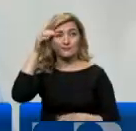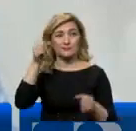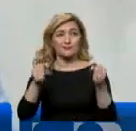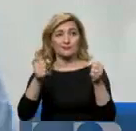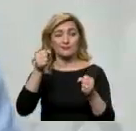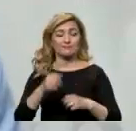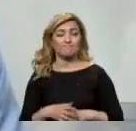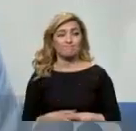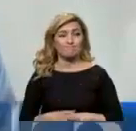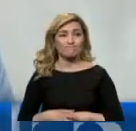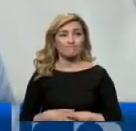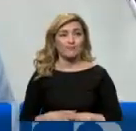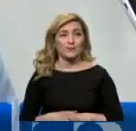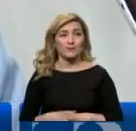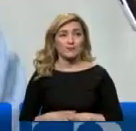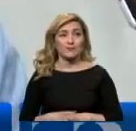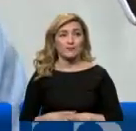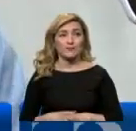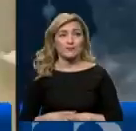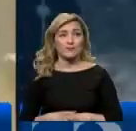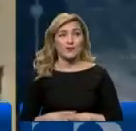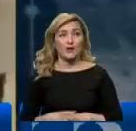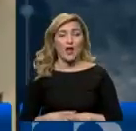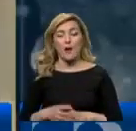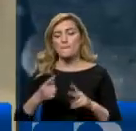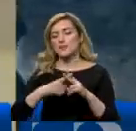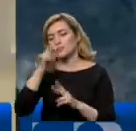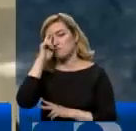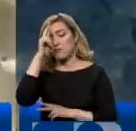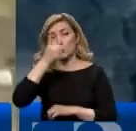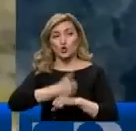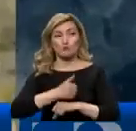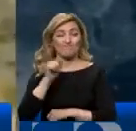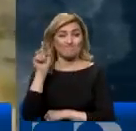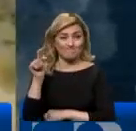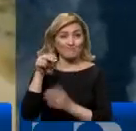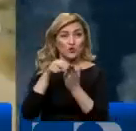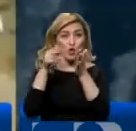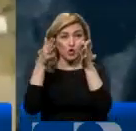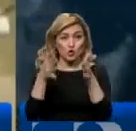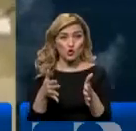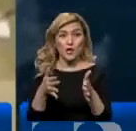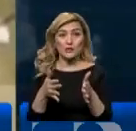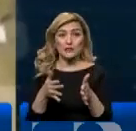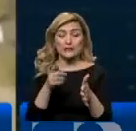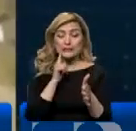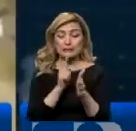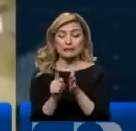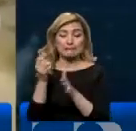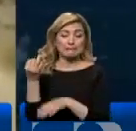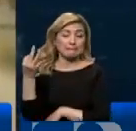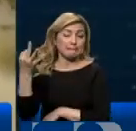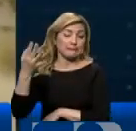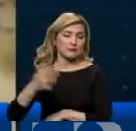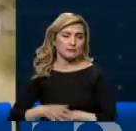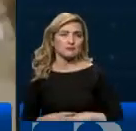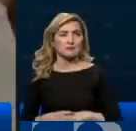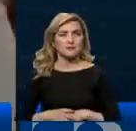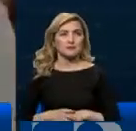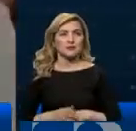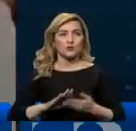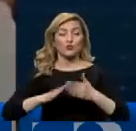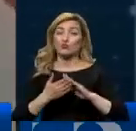Y hasta aquí tenemos que empezar a respetar a la autoridad. Al final, el notario Elvis Rivas enfrentará varios procesos. Sin embargo, a la